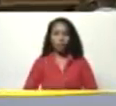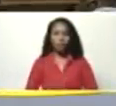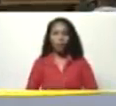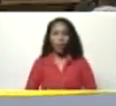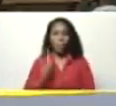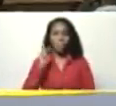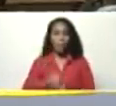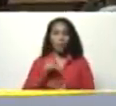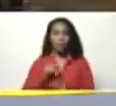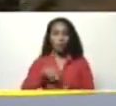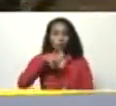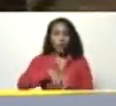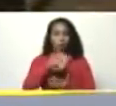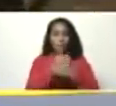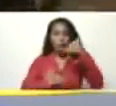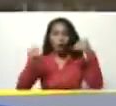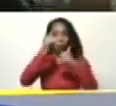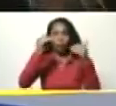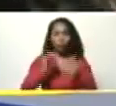miembros del Estado Mayor